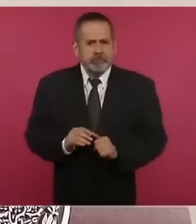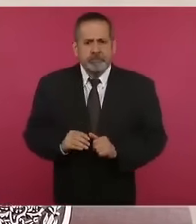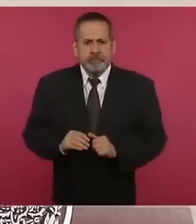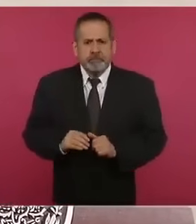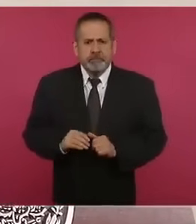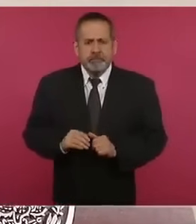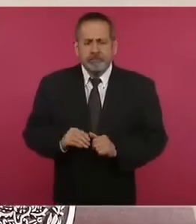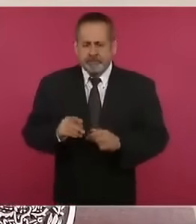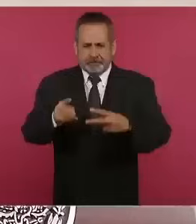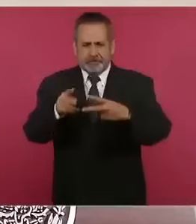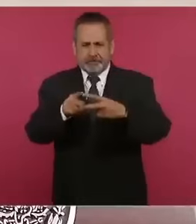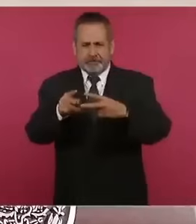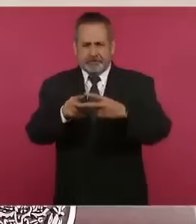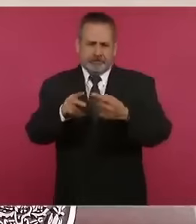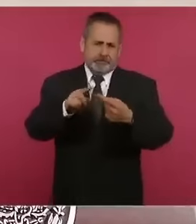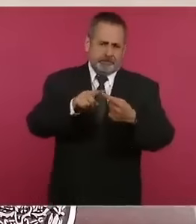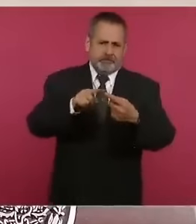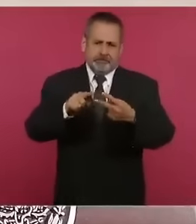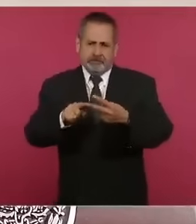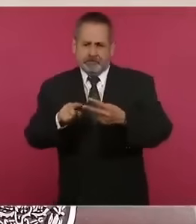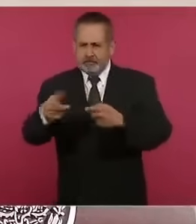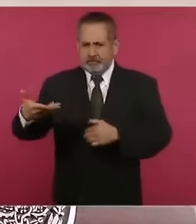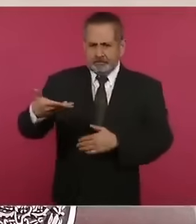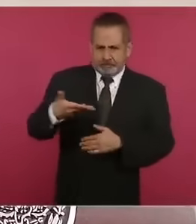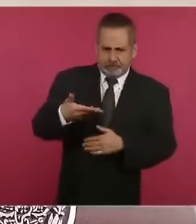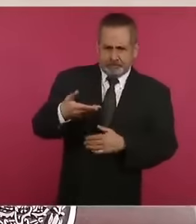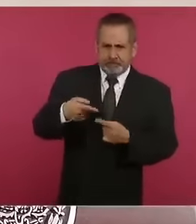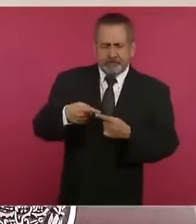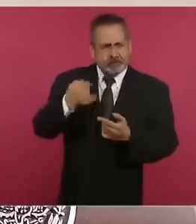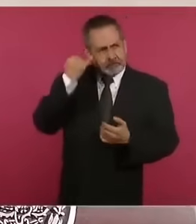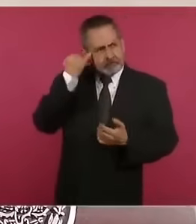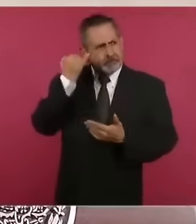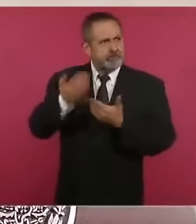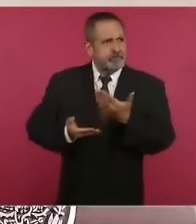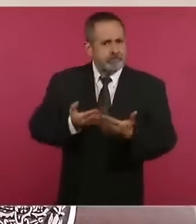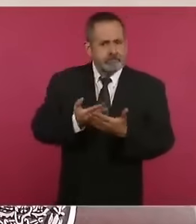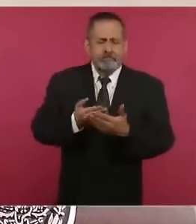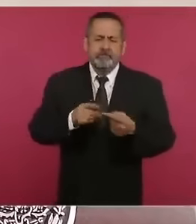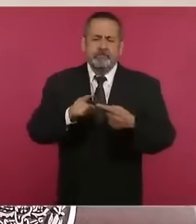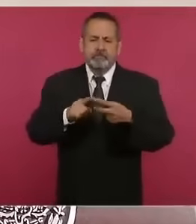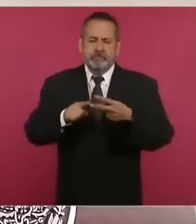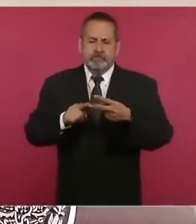en dos sentidos. Primero, que